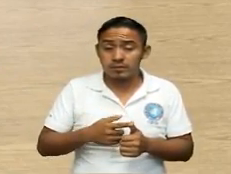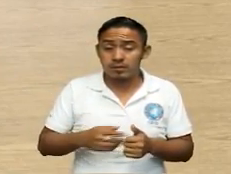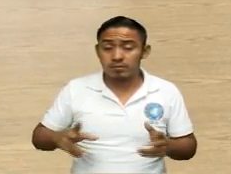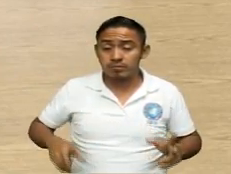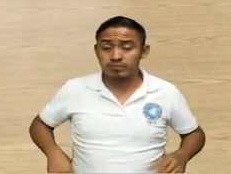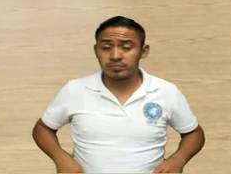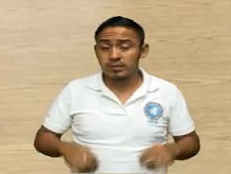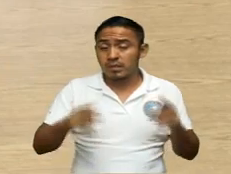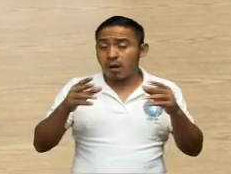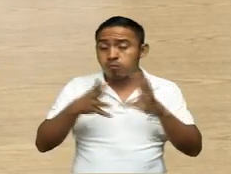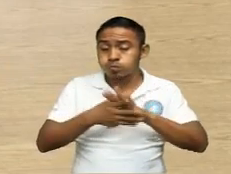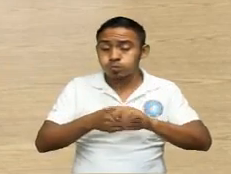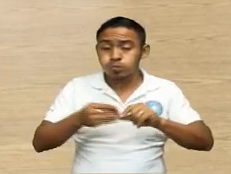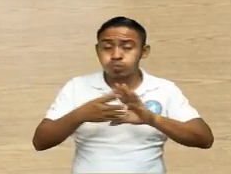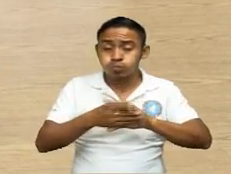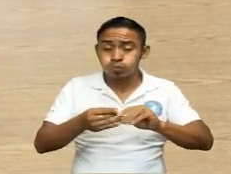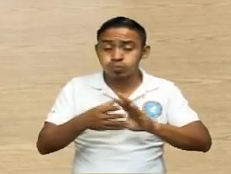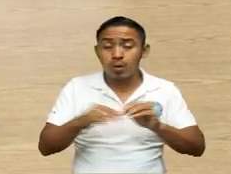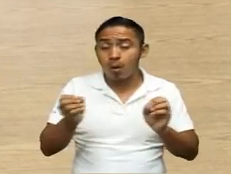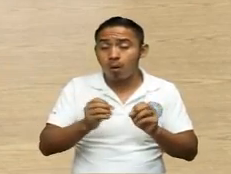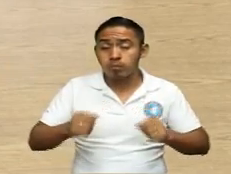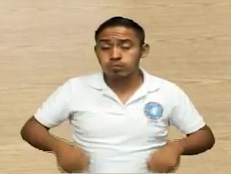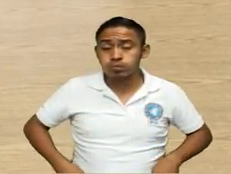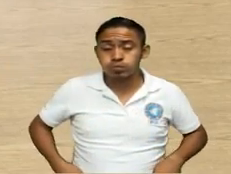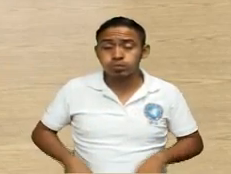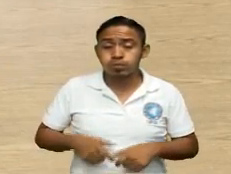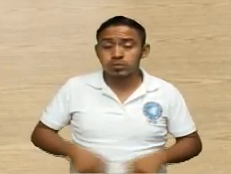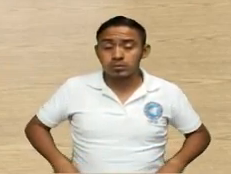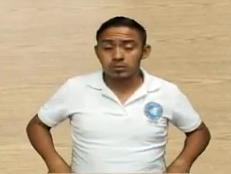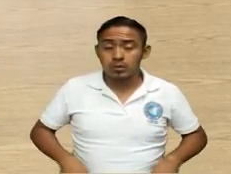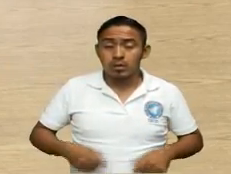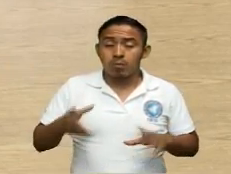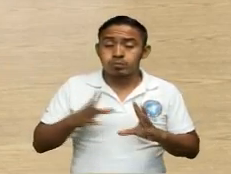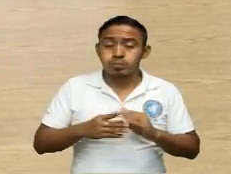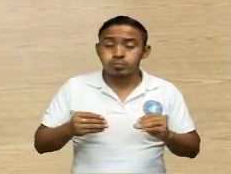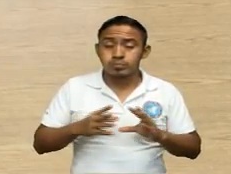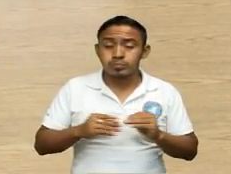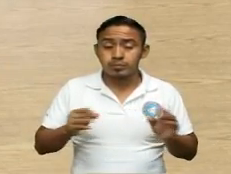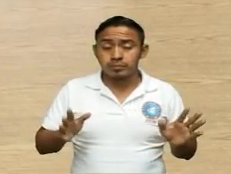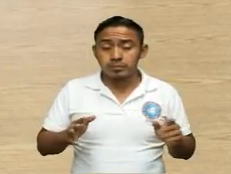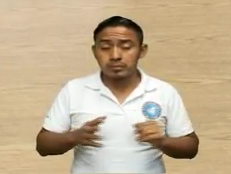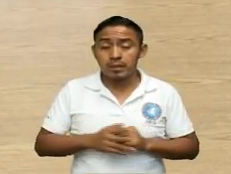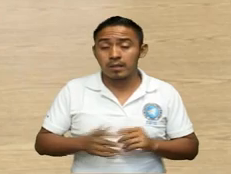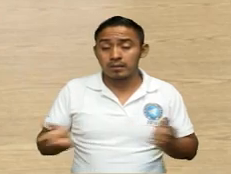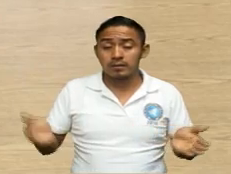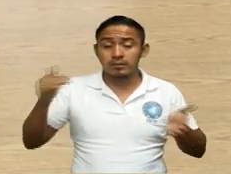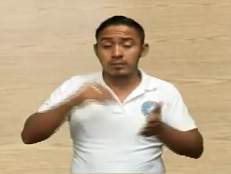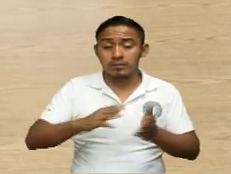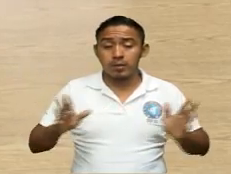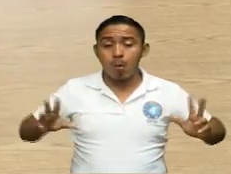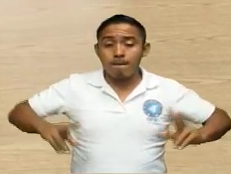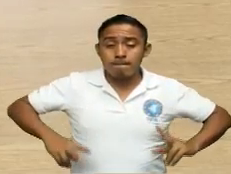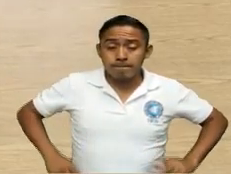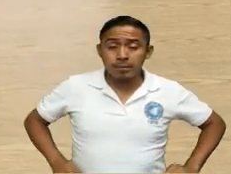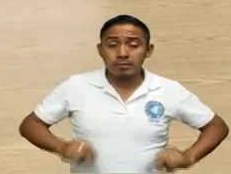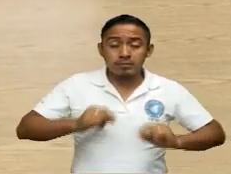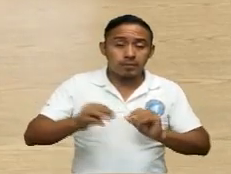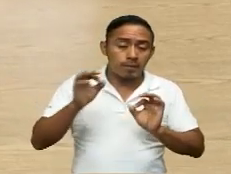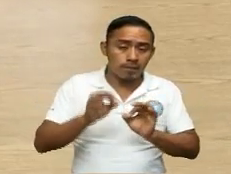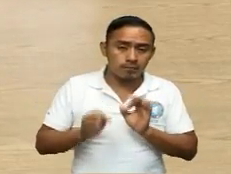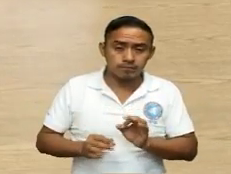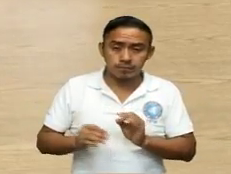o un calzoncillo de algodón, y encima le pongan el pañal sintético. De tal manera que el pañal sintético lo único